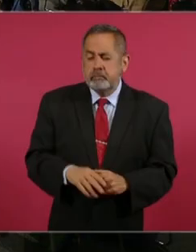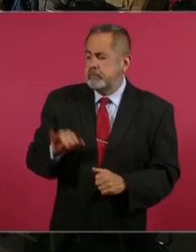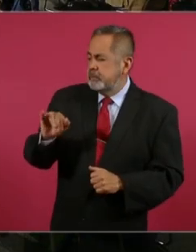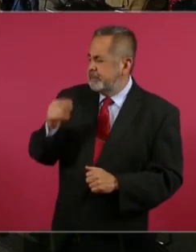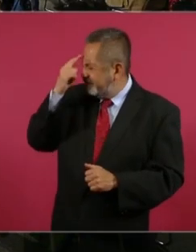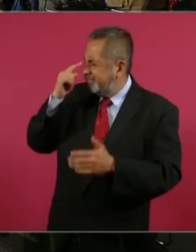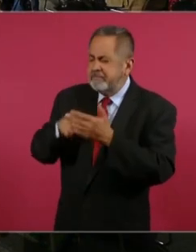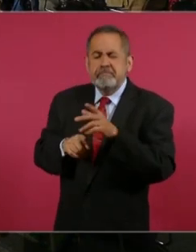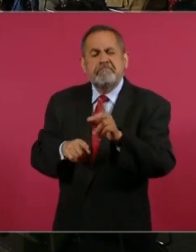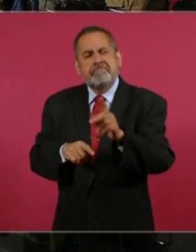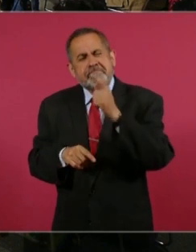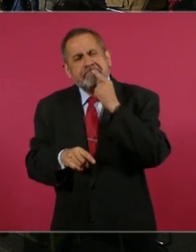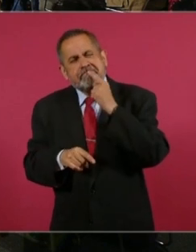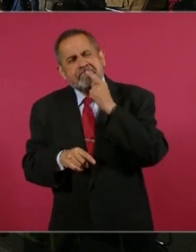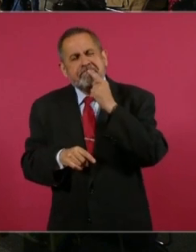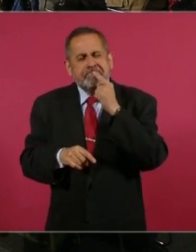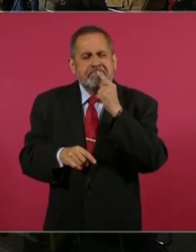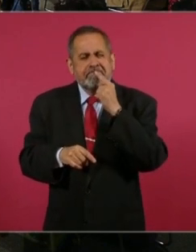pero creo que